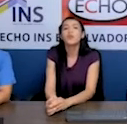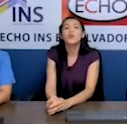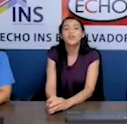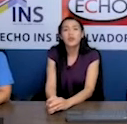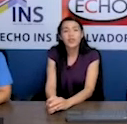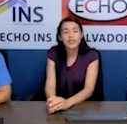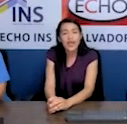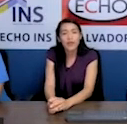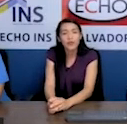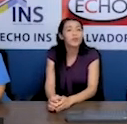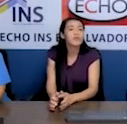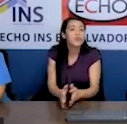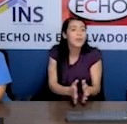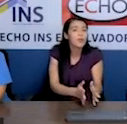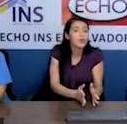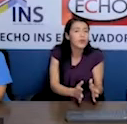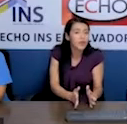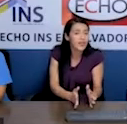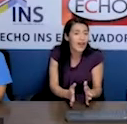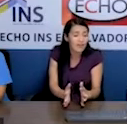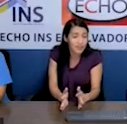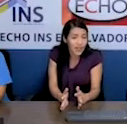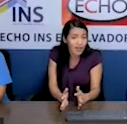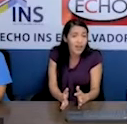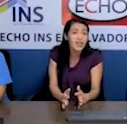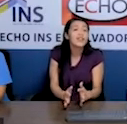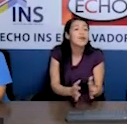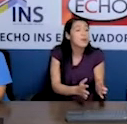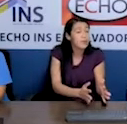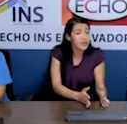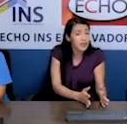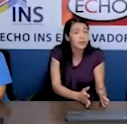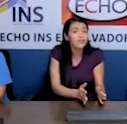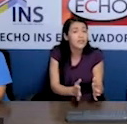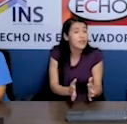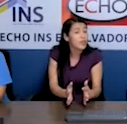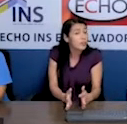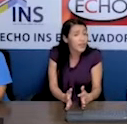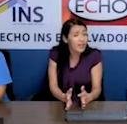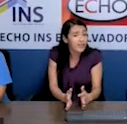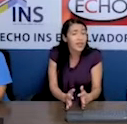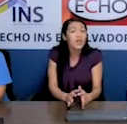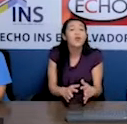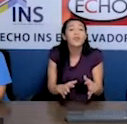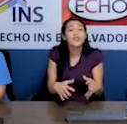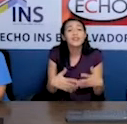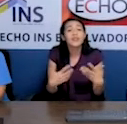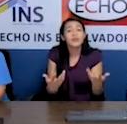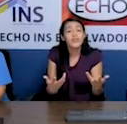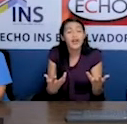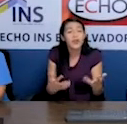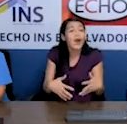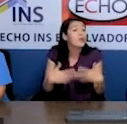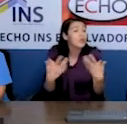superior, así como puede ser originado por una enfermedad oncológica avanzada, también puede ser un estadio debutante o puede